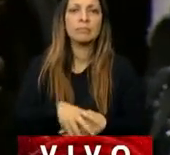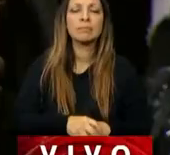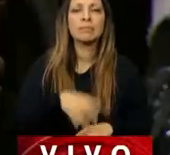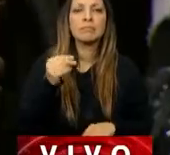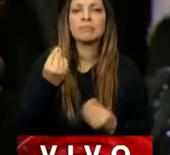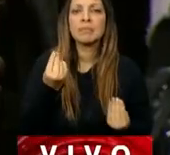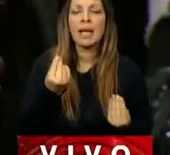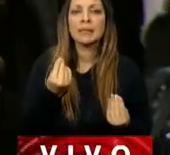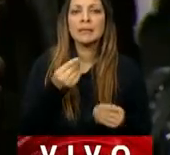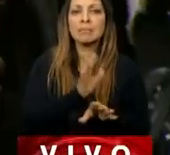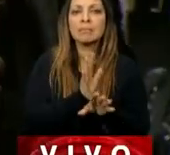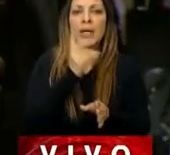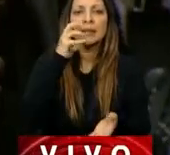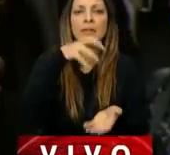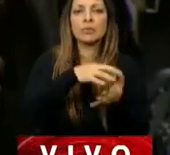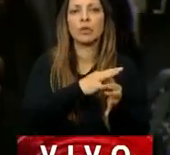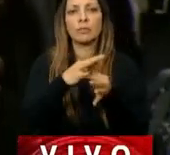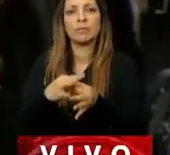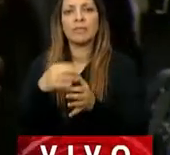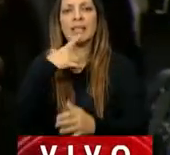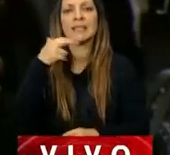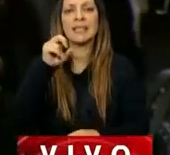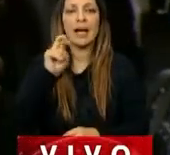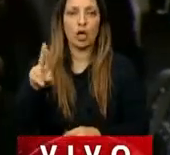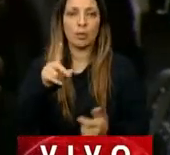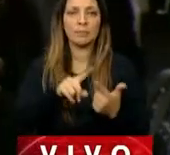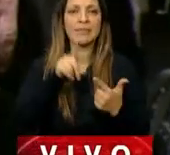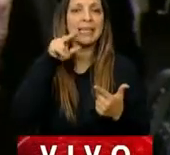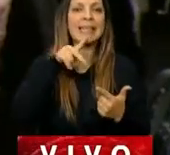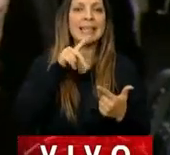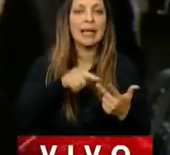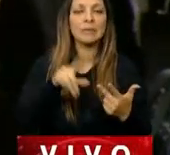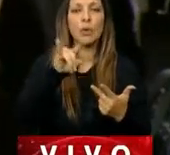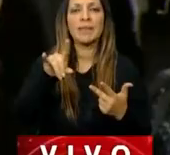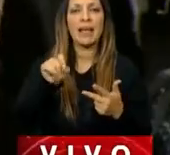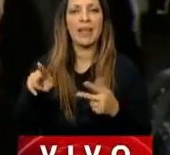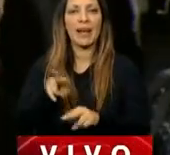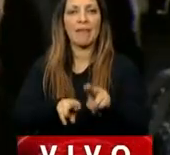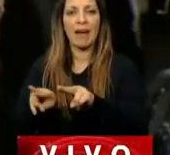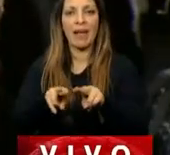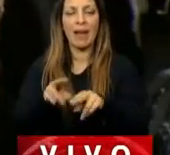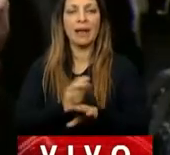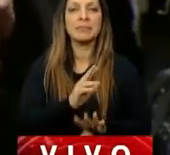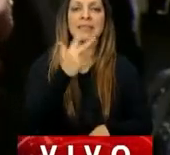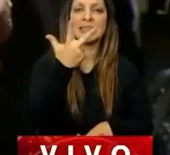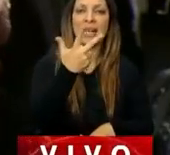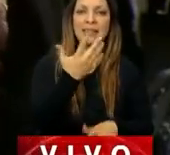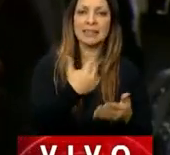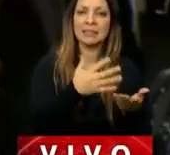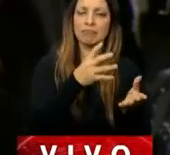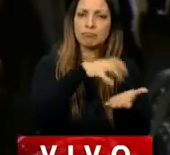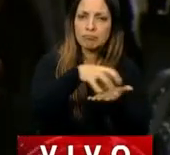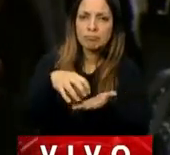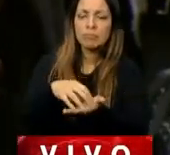que es un instituto de investigación ligado a Sancor Seguros, el INTA y la Universidad Nacional de Rafaela. Hay 3 aceleradoras,